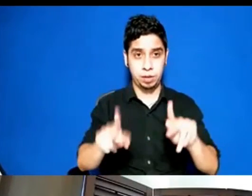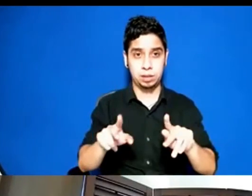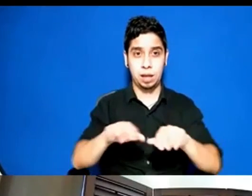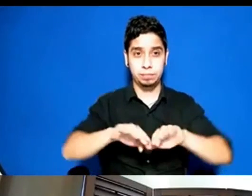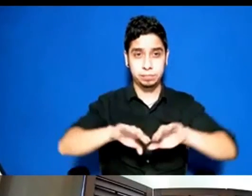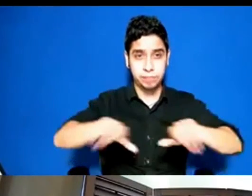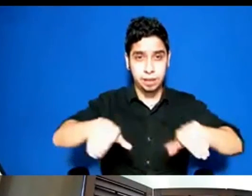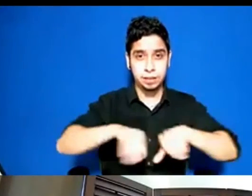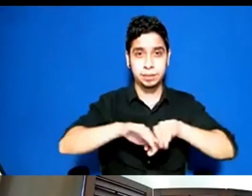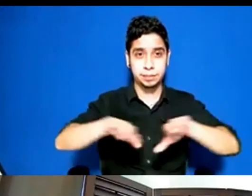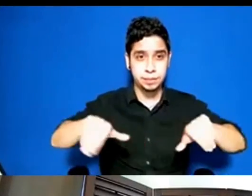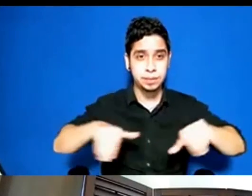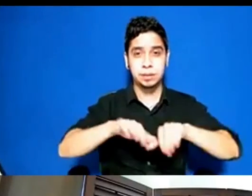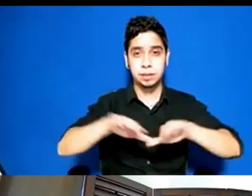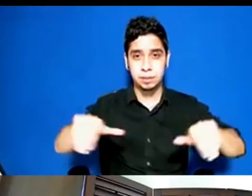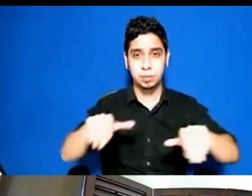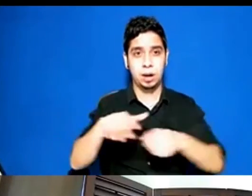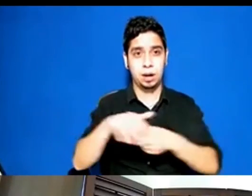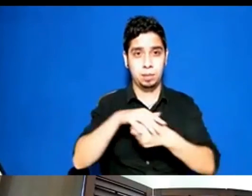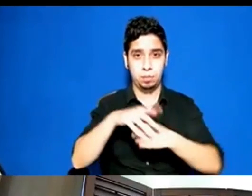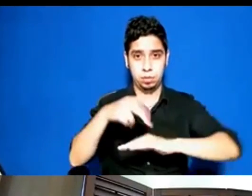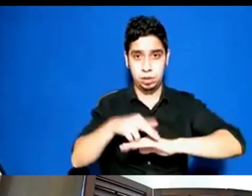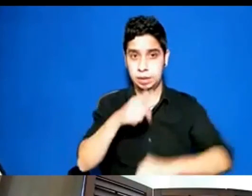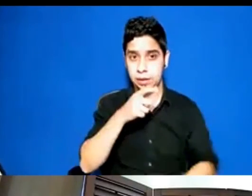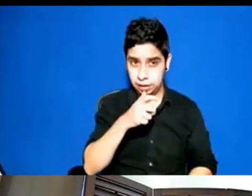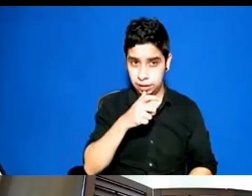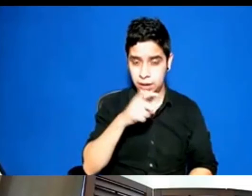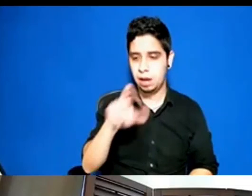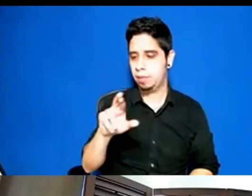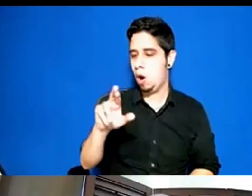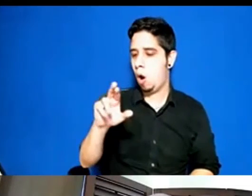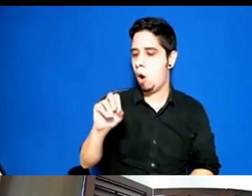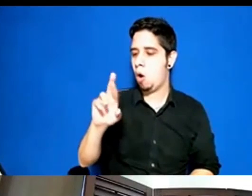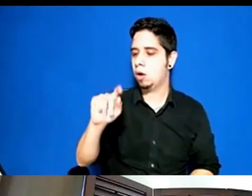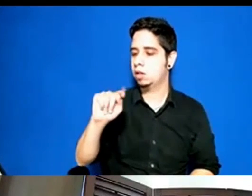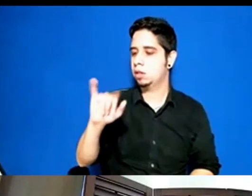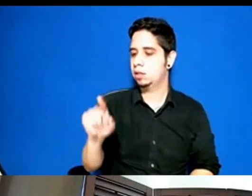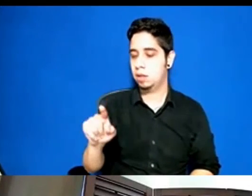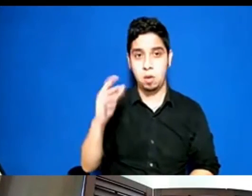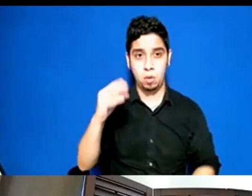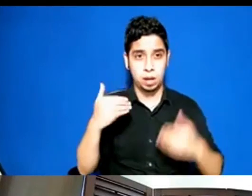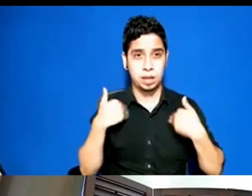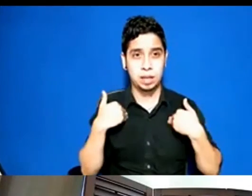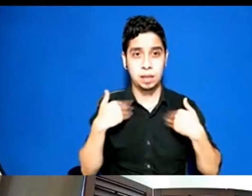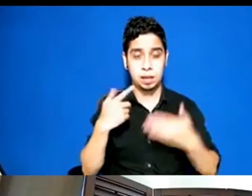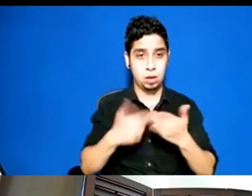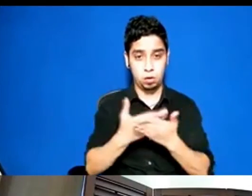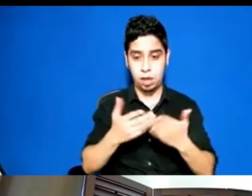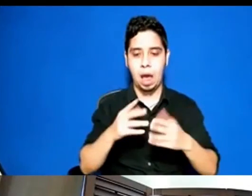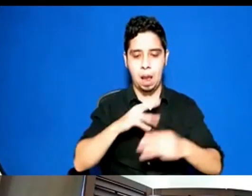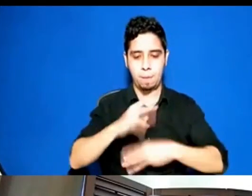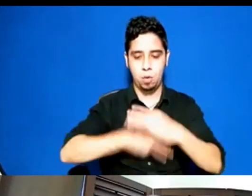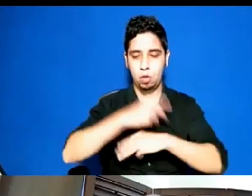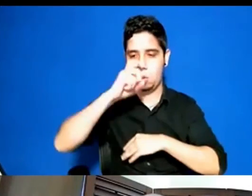ahí, por los mundos de Puerto Rico, es Javier Ortiz. ¿Sabes por qué? Porque tiene el mundo de los muñecos, cuéntame. Es